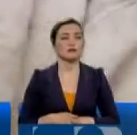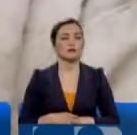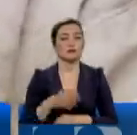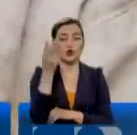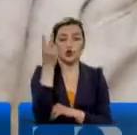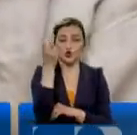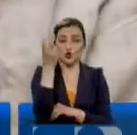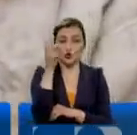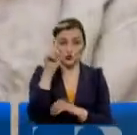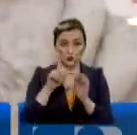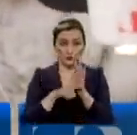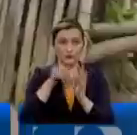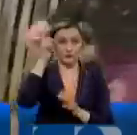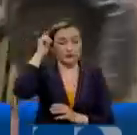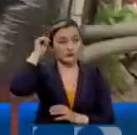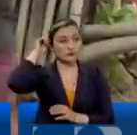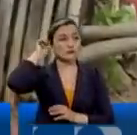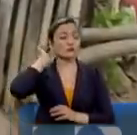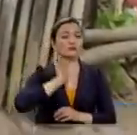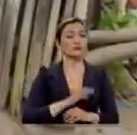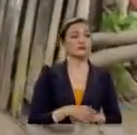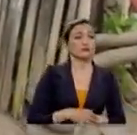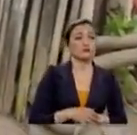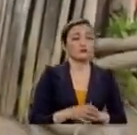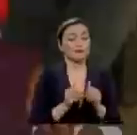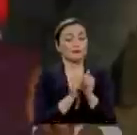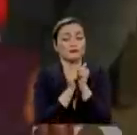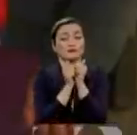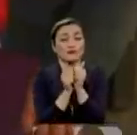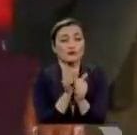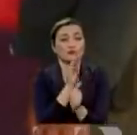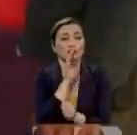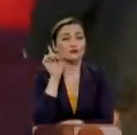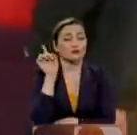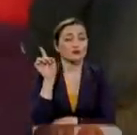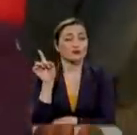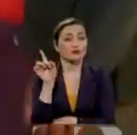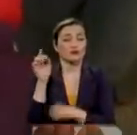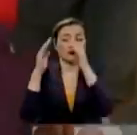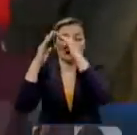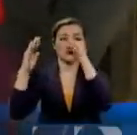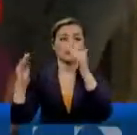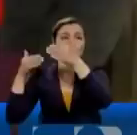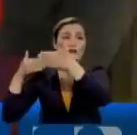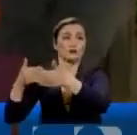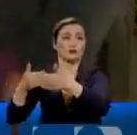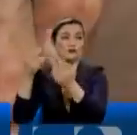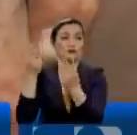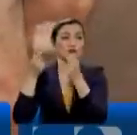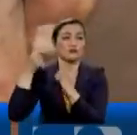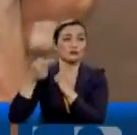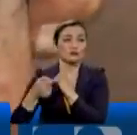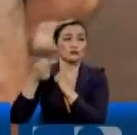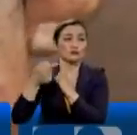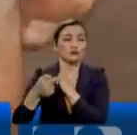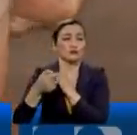Las 12:01. A quien hemos visto junto a él en estas imágenes es su vecina, quien lo visita a diario